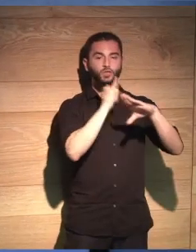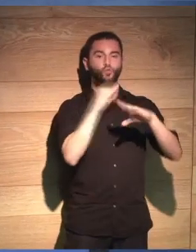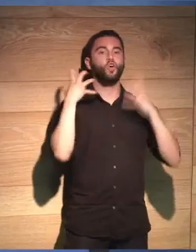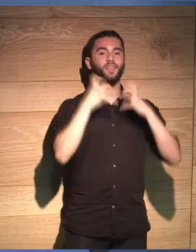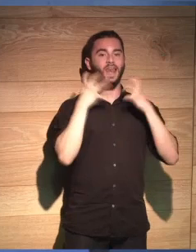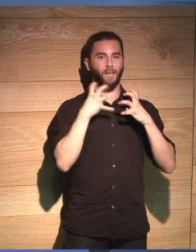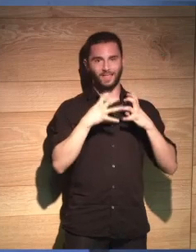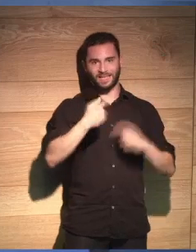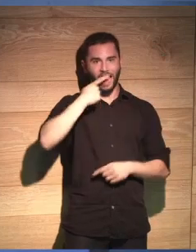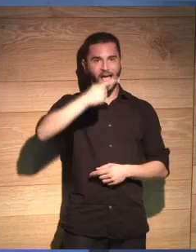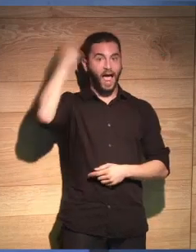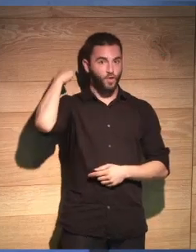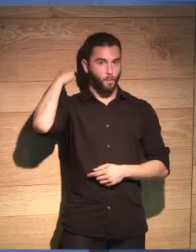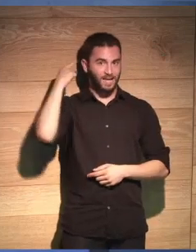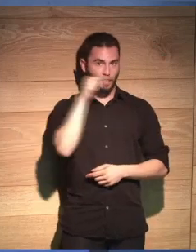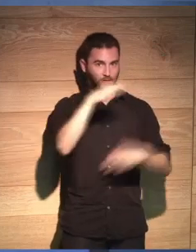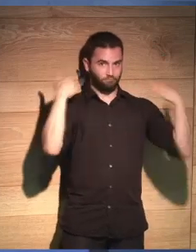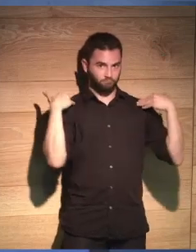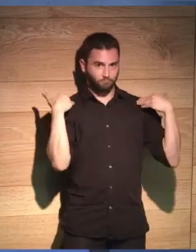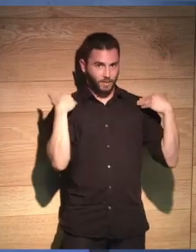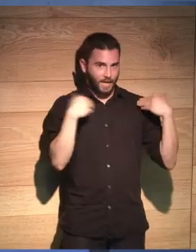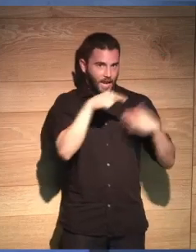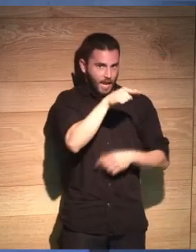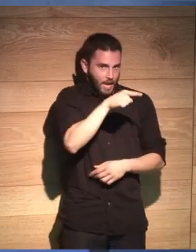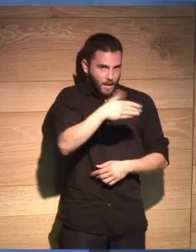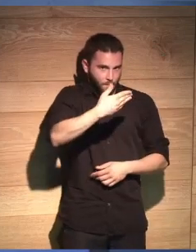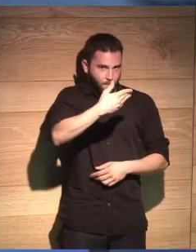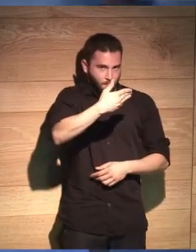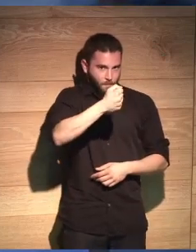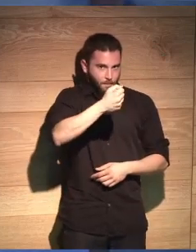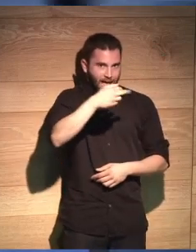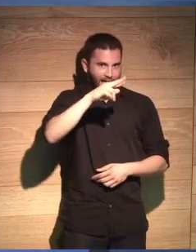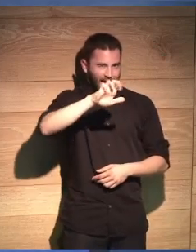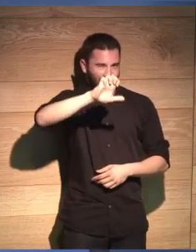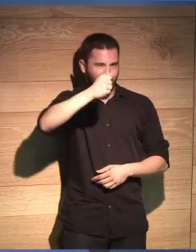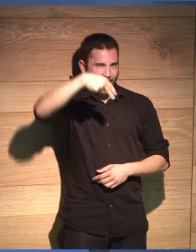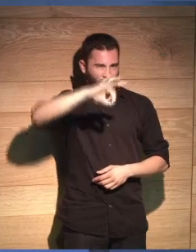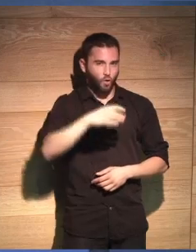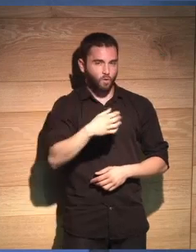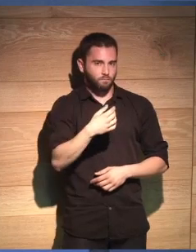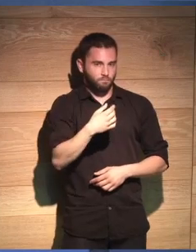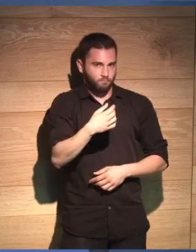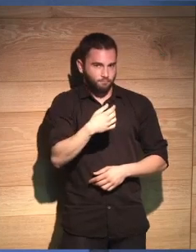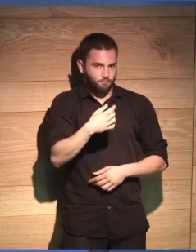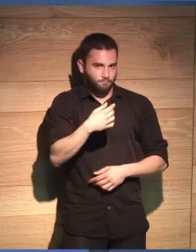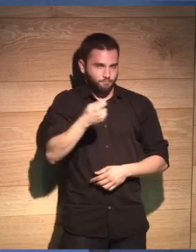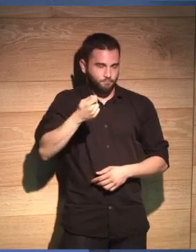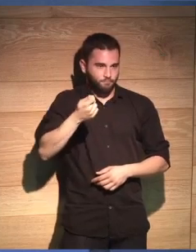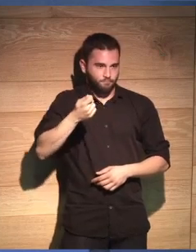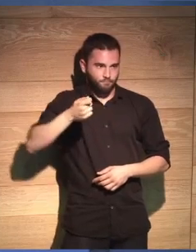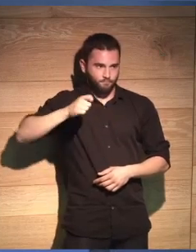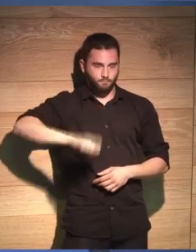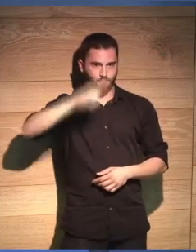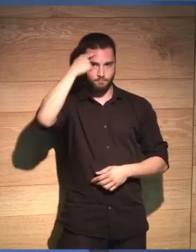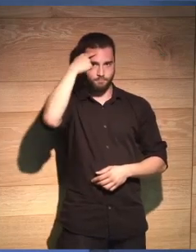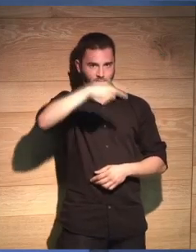pasado. Y pues, como decía, un bareano de pro. Y a su derecha también, otra bareana de pro, todos la conoceréis,